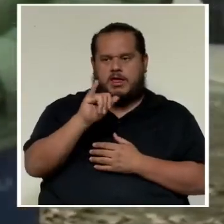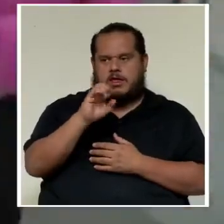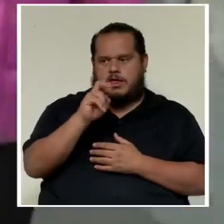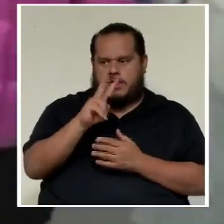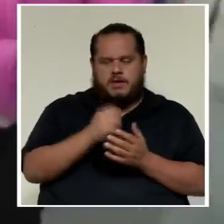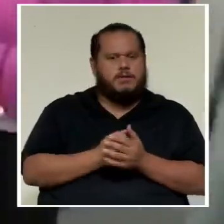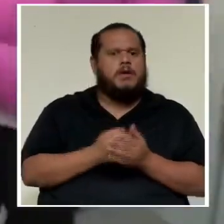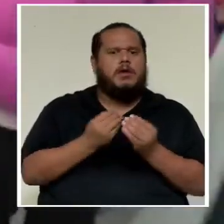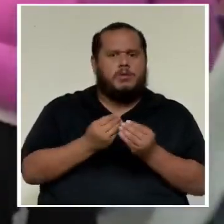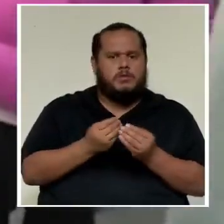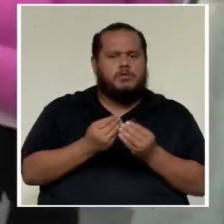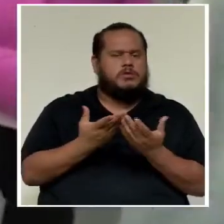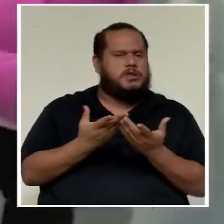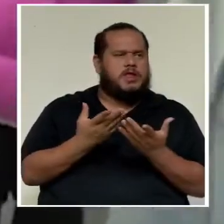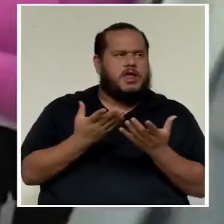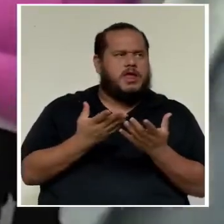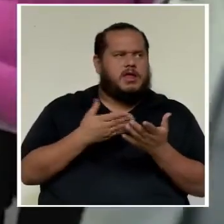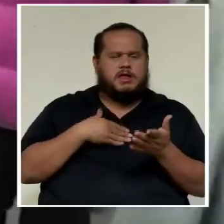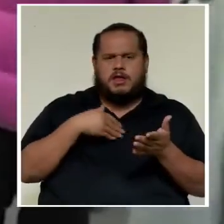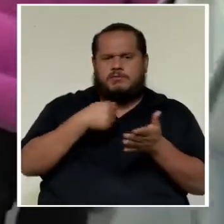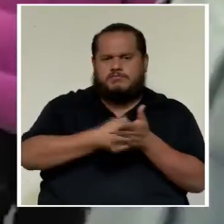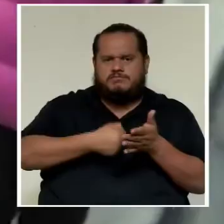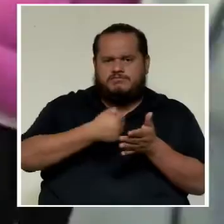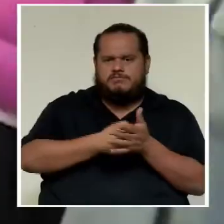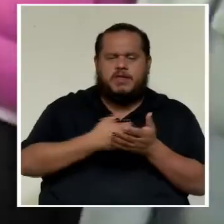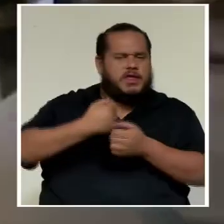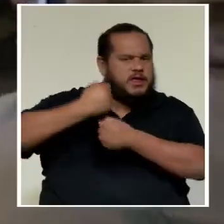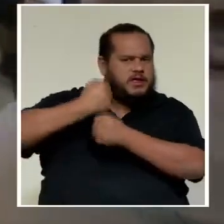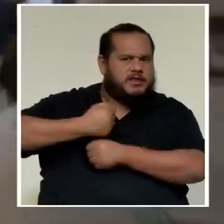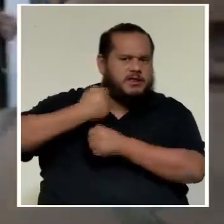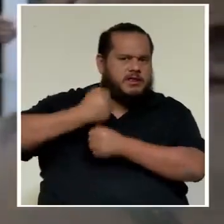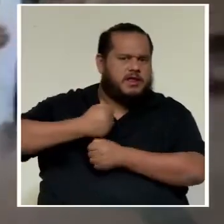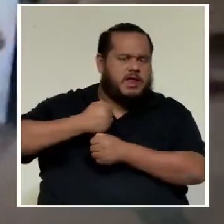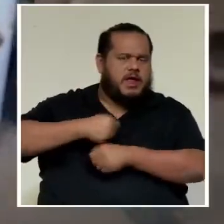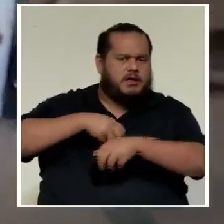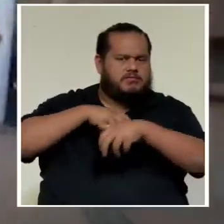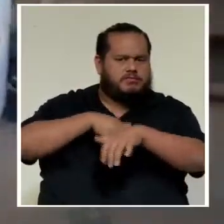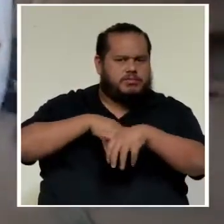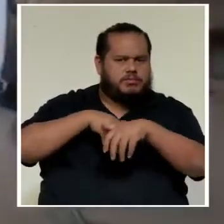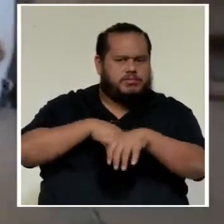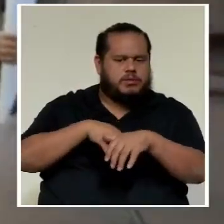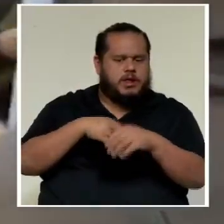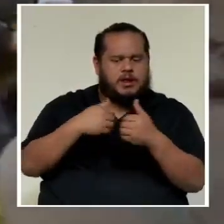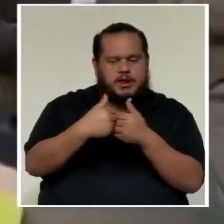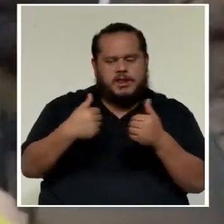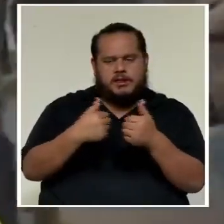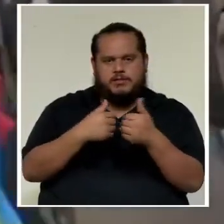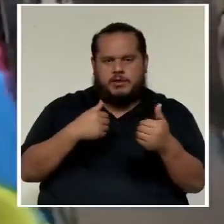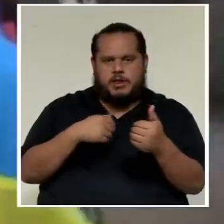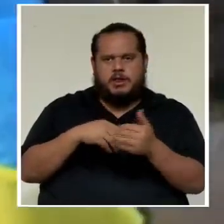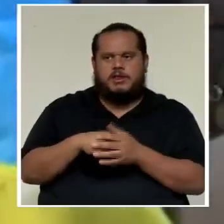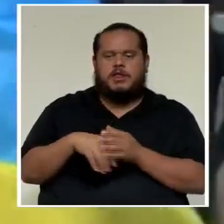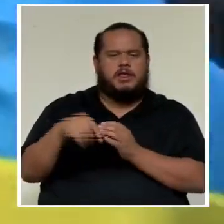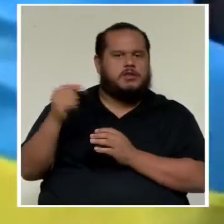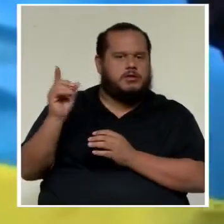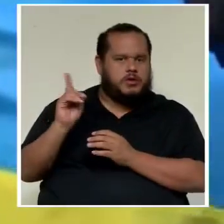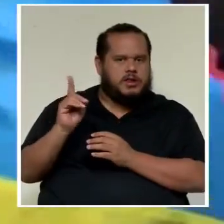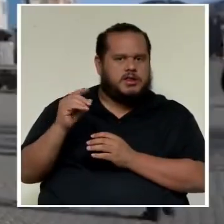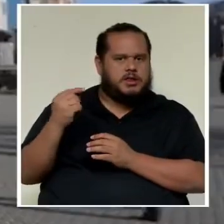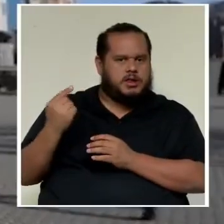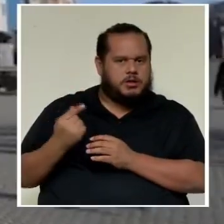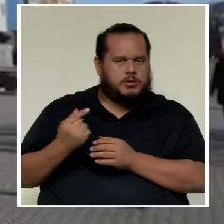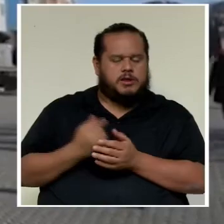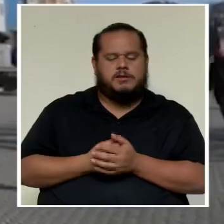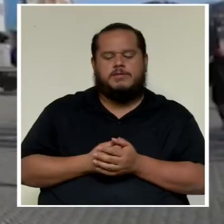protestar contra la decisión de Rusia de reconocer la independencia de las regiones separatistas de Donetsk y Lugansk.